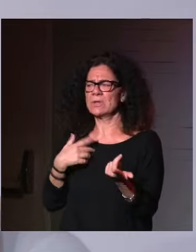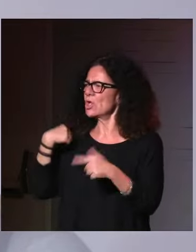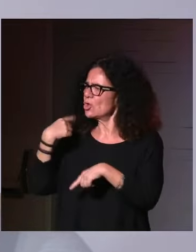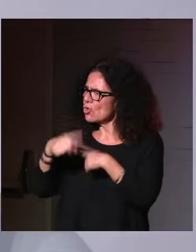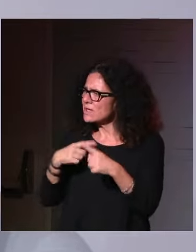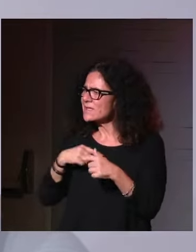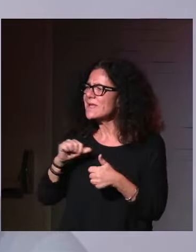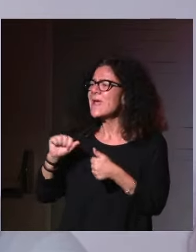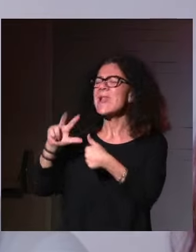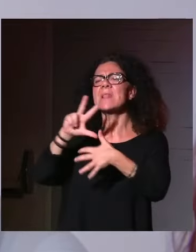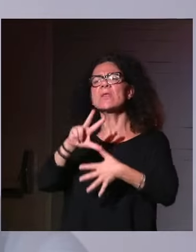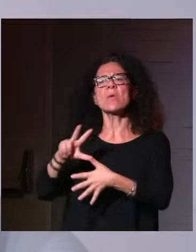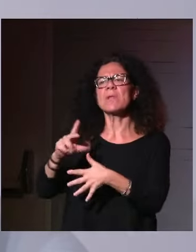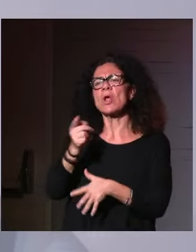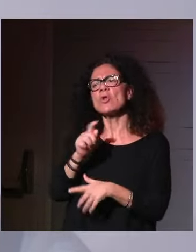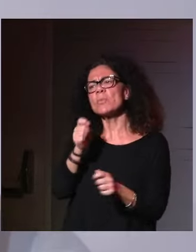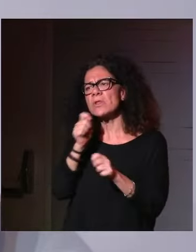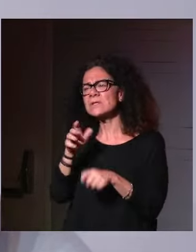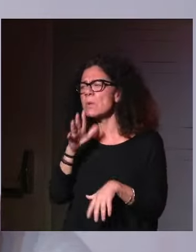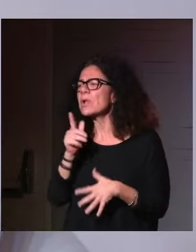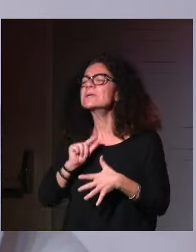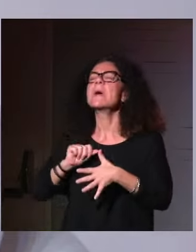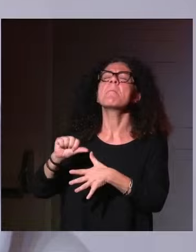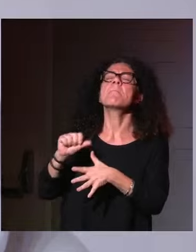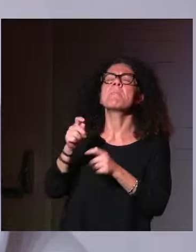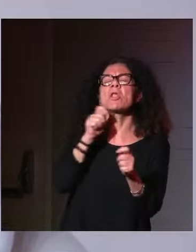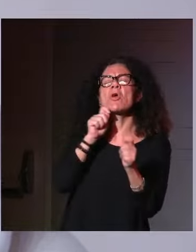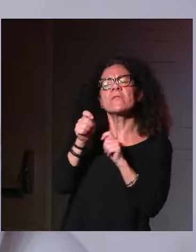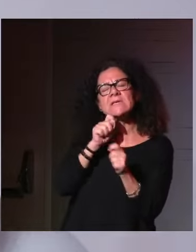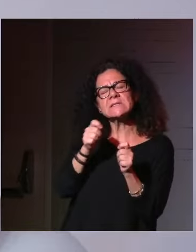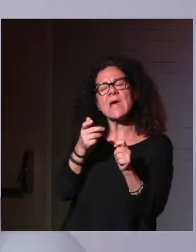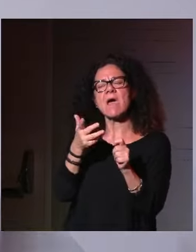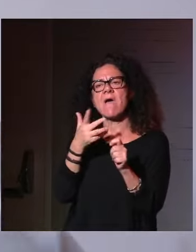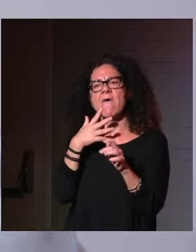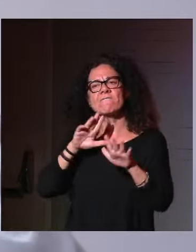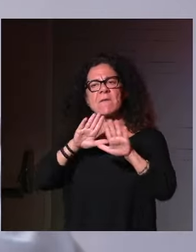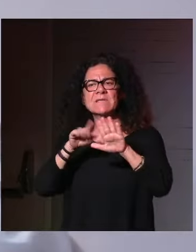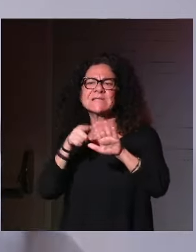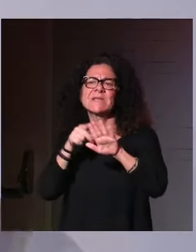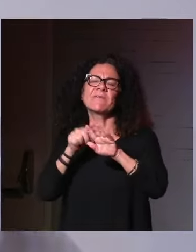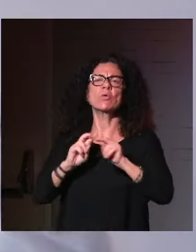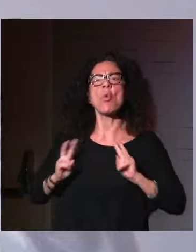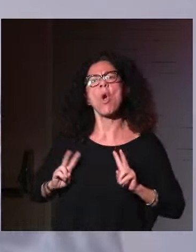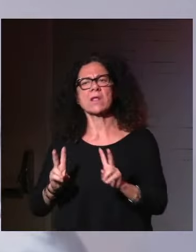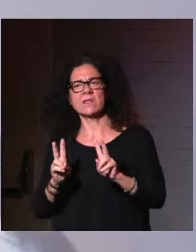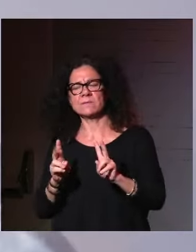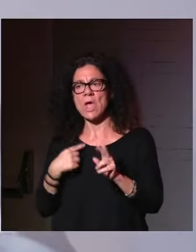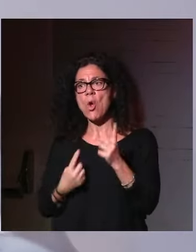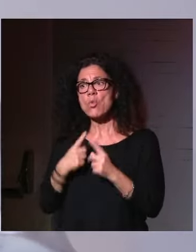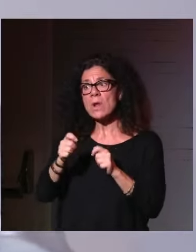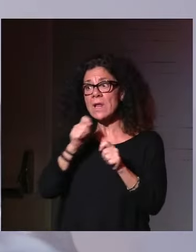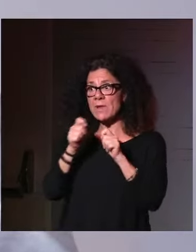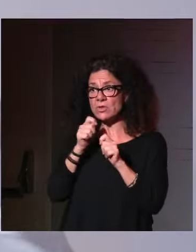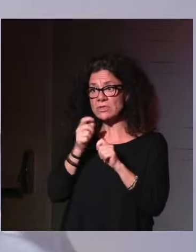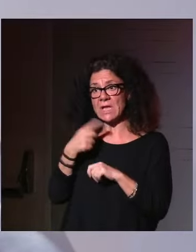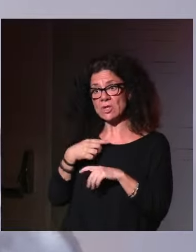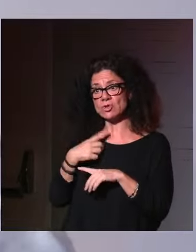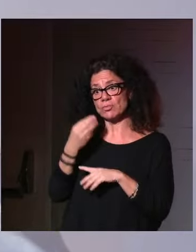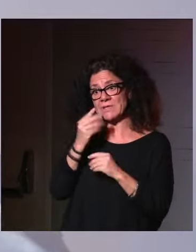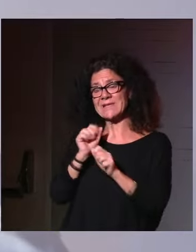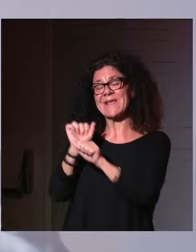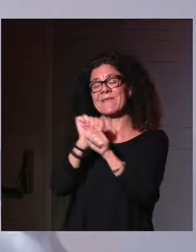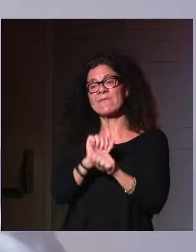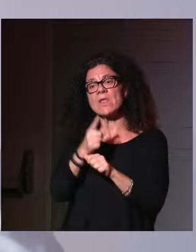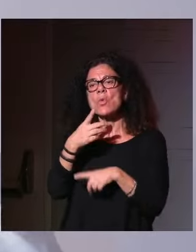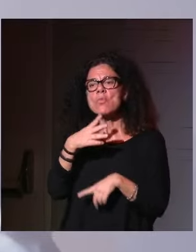Latinoamérica tú no eres periodista porque eres periodista feminista Entonces eres activista eh cualquier periodista que crea que no está defendiendo una causa con su